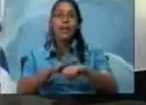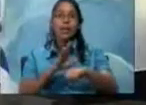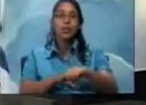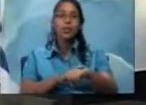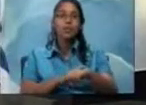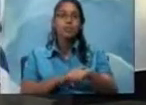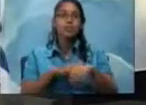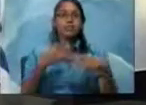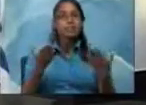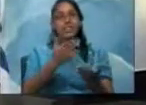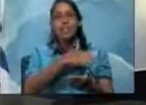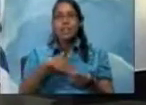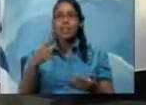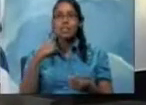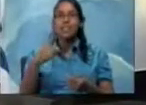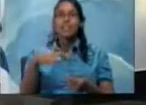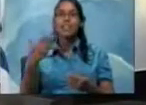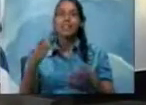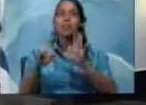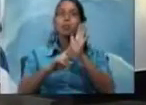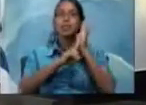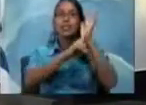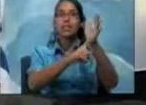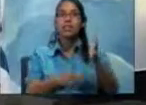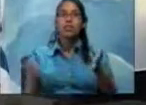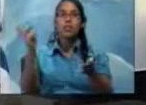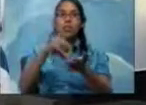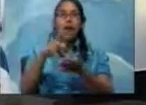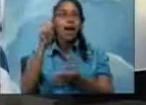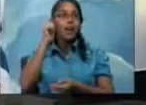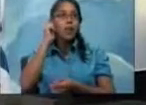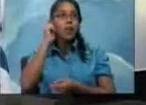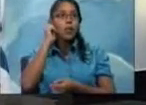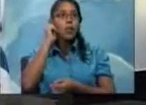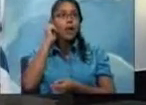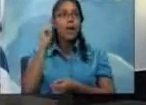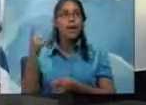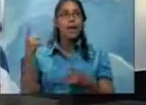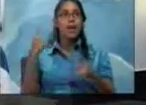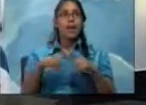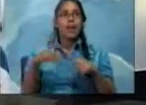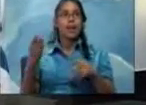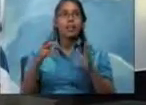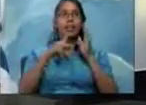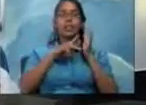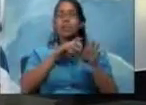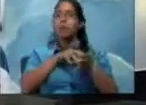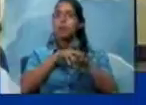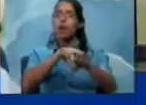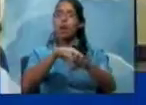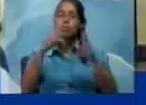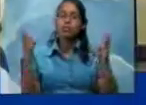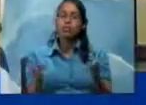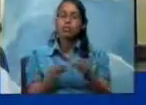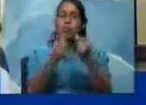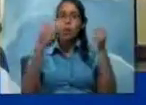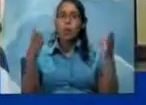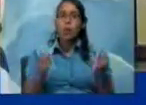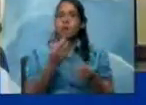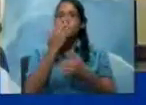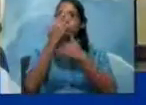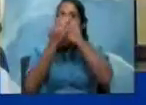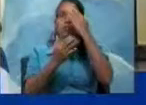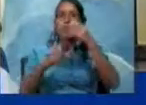o sea que se le presentó fue a las mujeres aquellas que llevaron los bálsamos aromáticos para